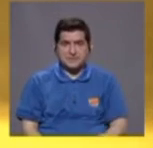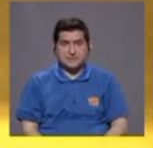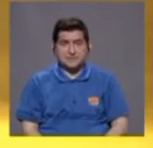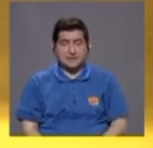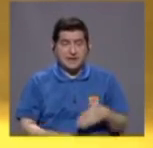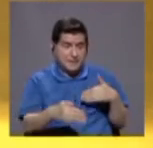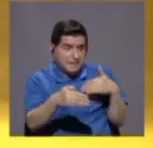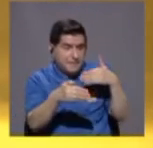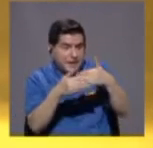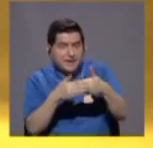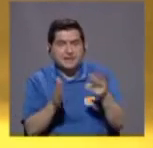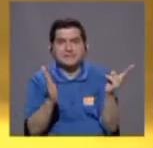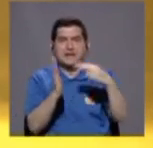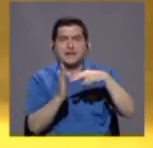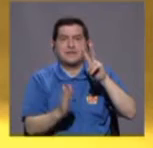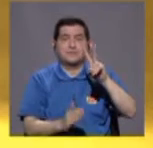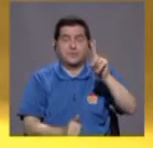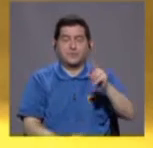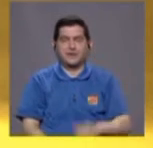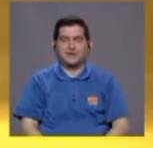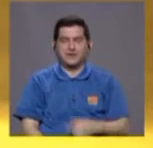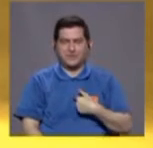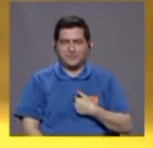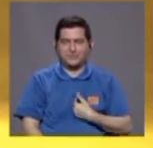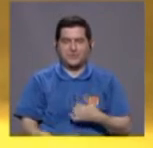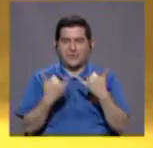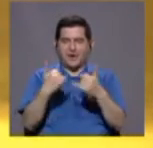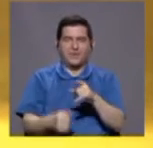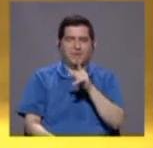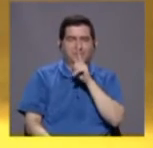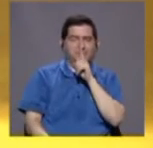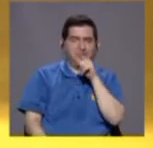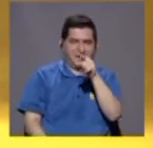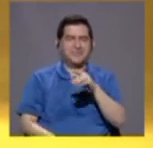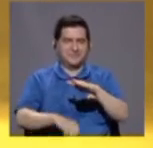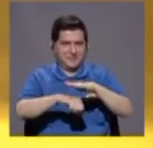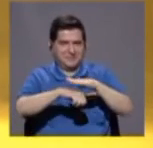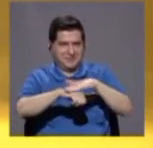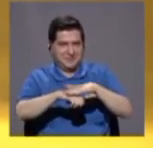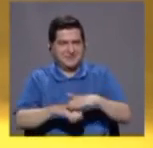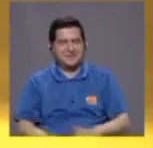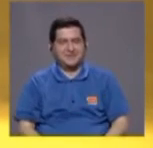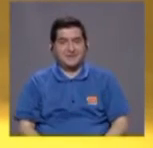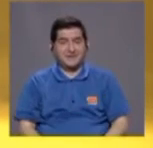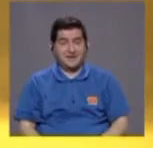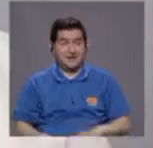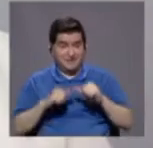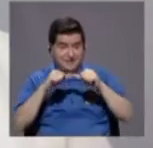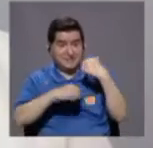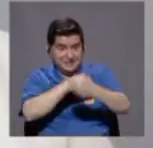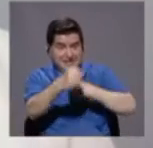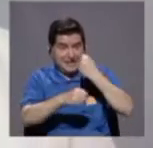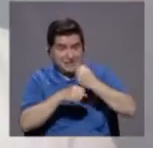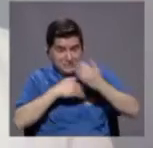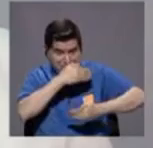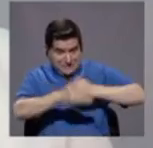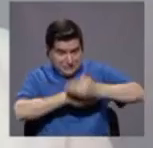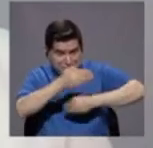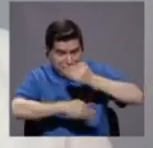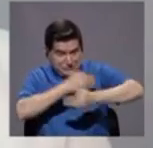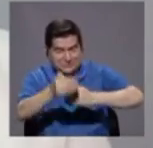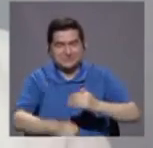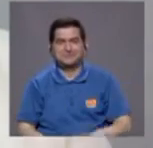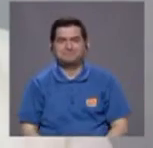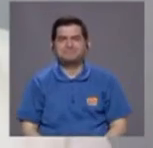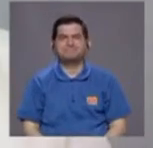2021, don Iván. Me callo y lo dejo con tantos años por delante. Sí,